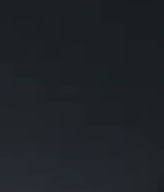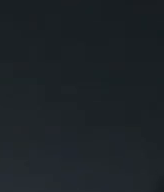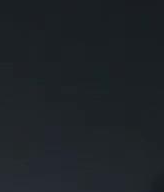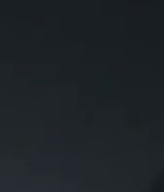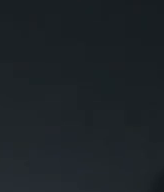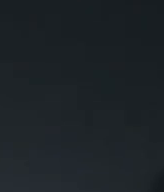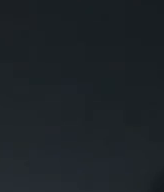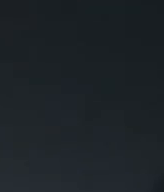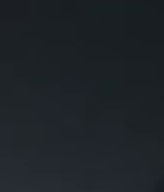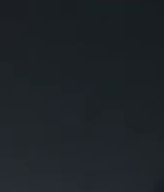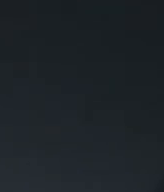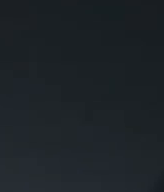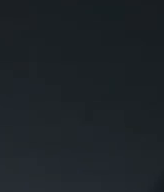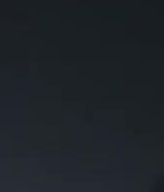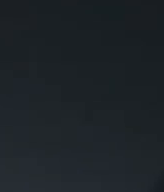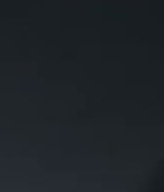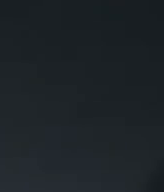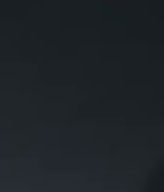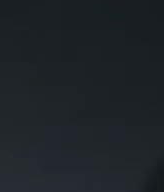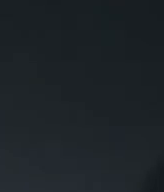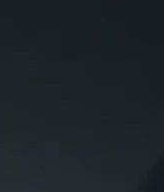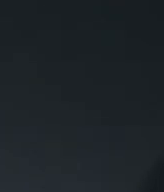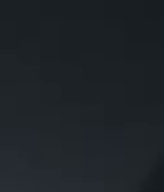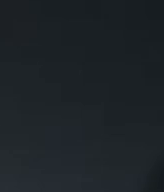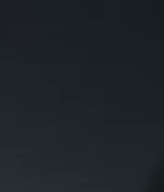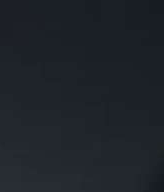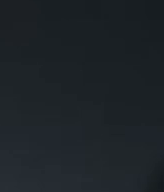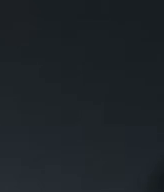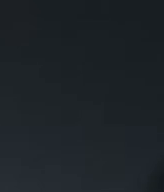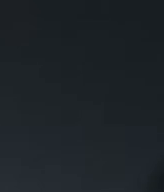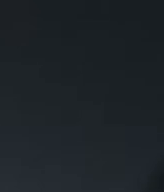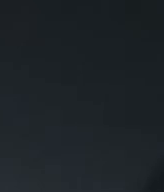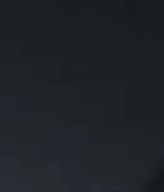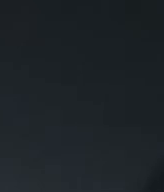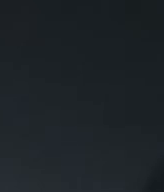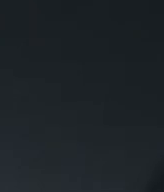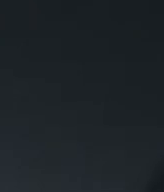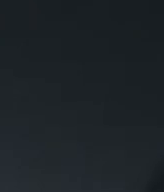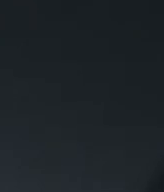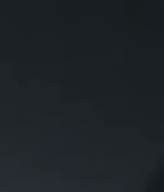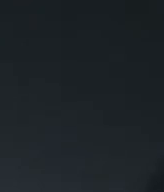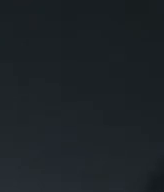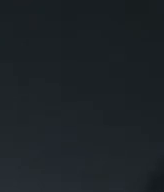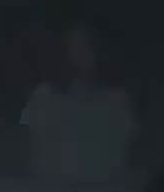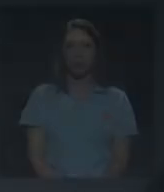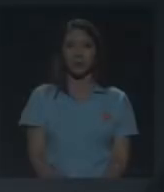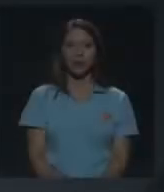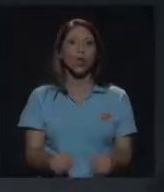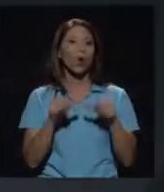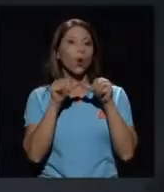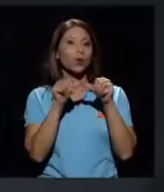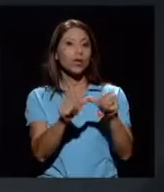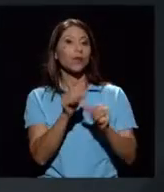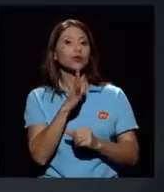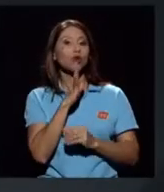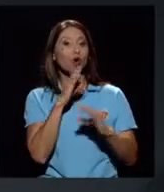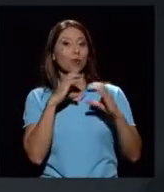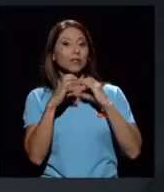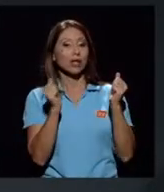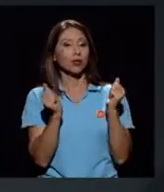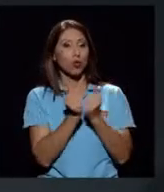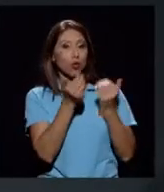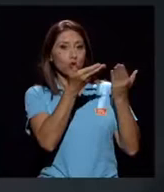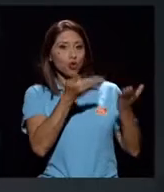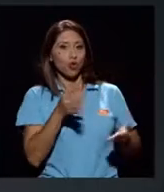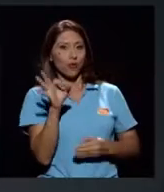continuamos amigas y amigos conversando con don francisco y siempre yo aprendo mucho